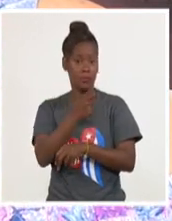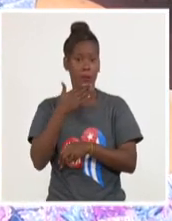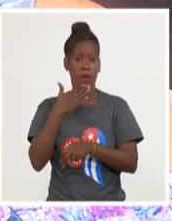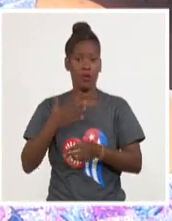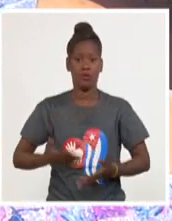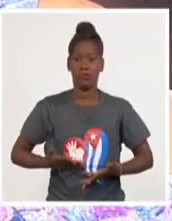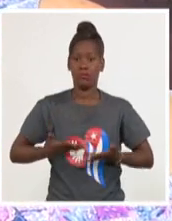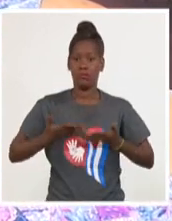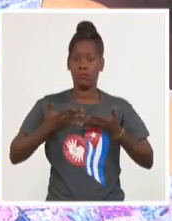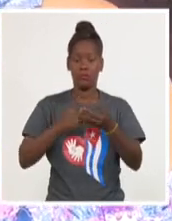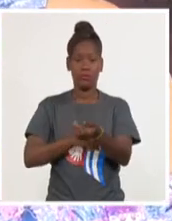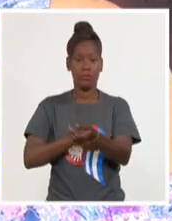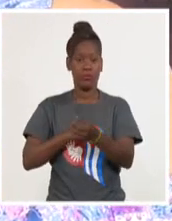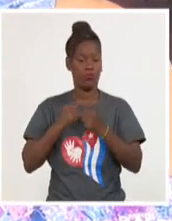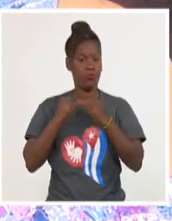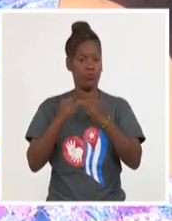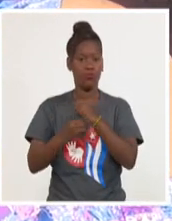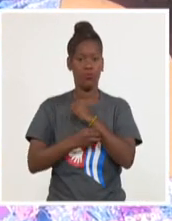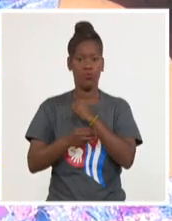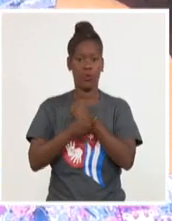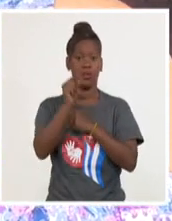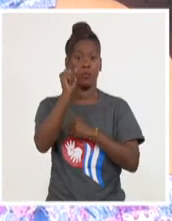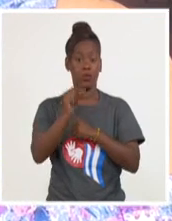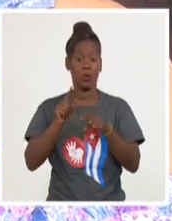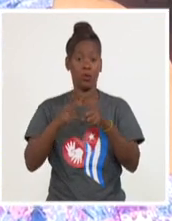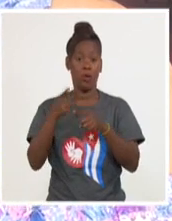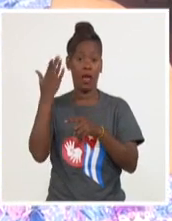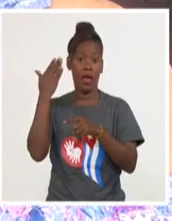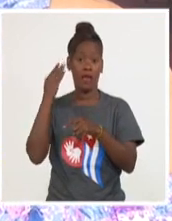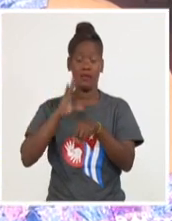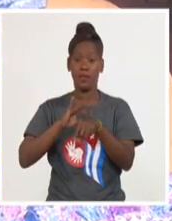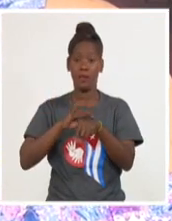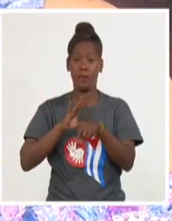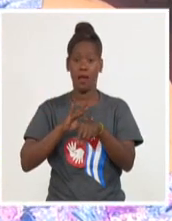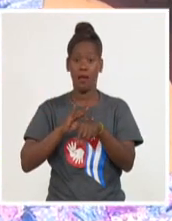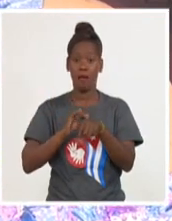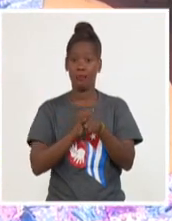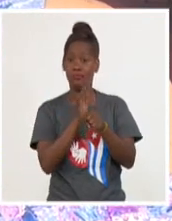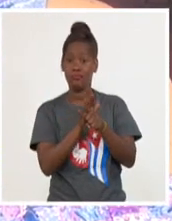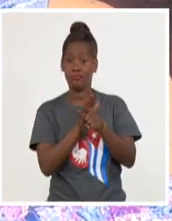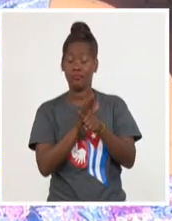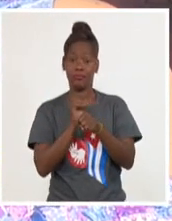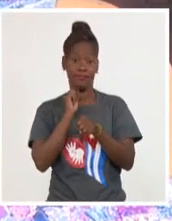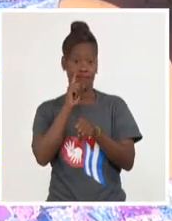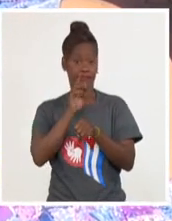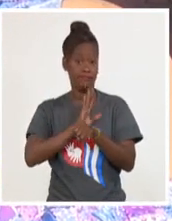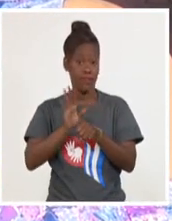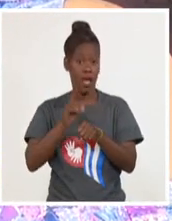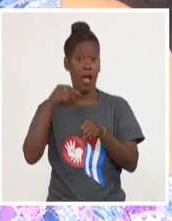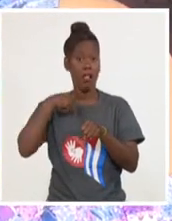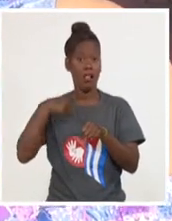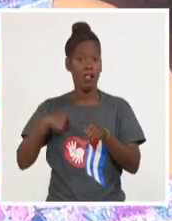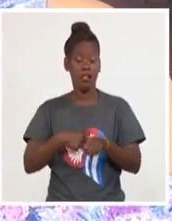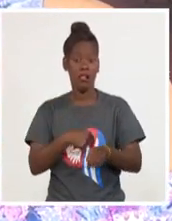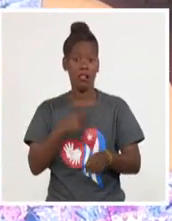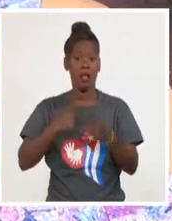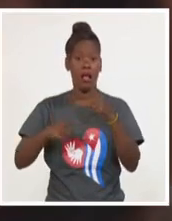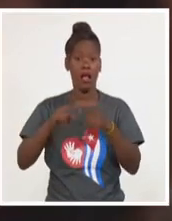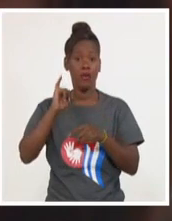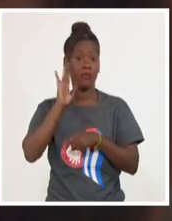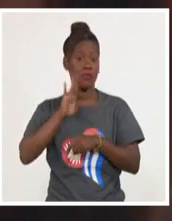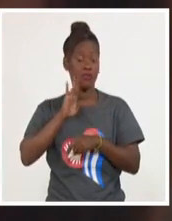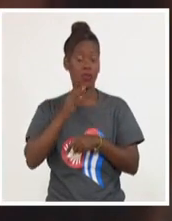adquirida previamente por estos sujetos al sufrir la enfermedad y, por tanto, previene la reinfección que puedan tener en el desarrollo de toda la